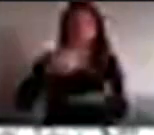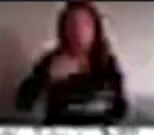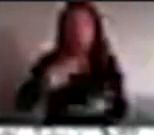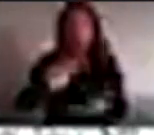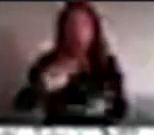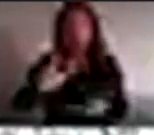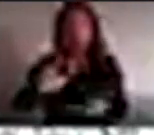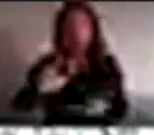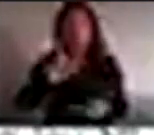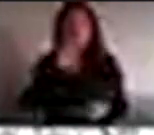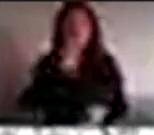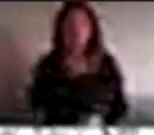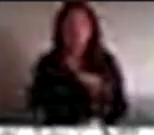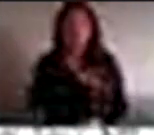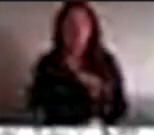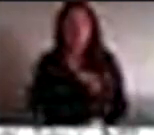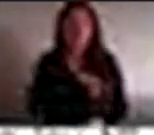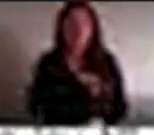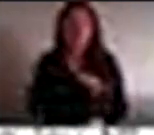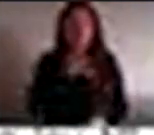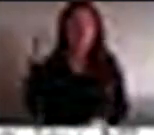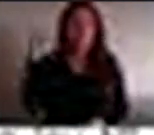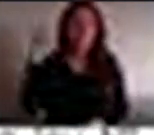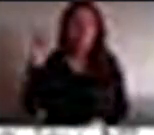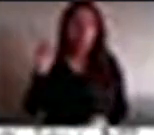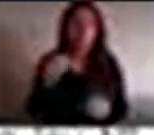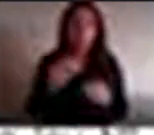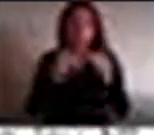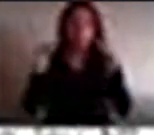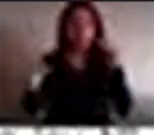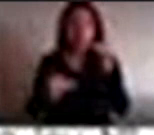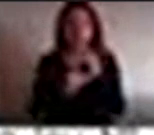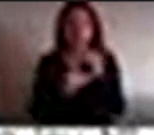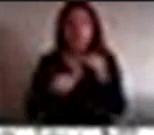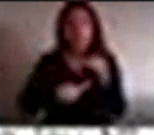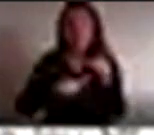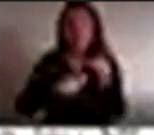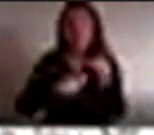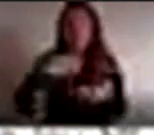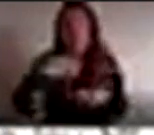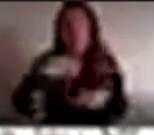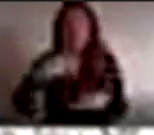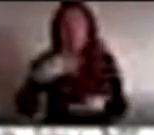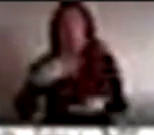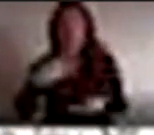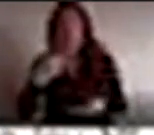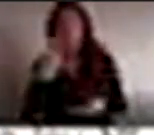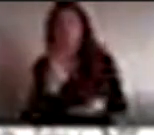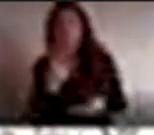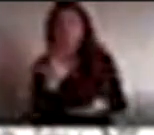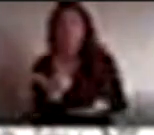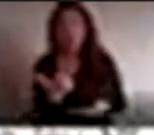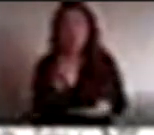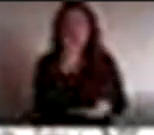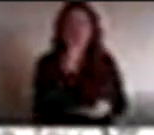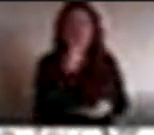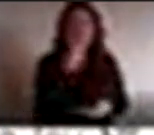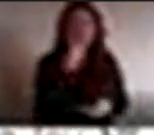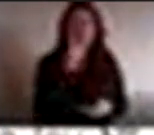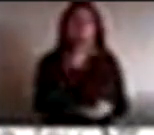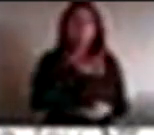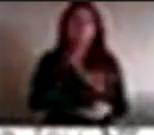16.138 personas con discapacidad. Luego, si es que alguien tiene la pregunta, puedo explicar cuál es la diferencia entre uno y otro,